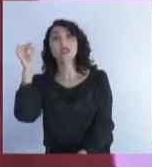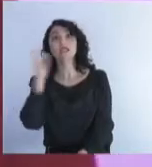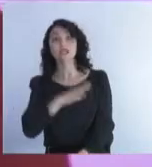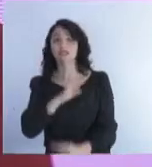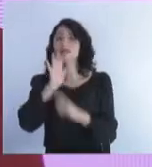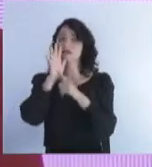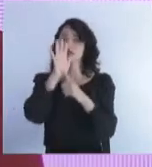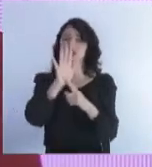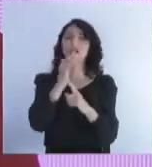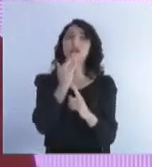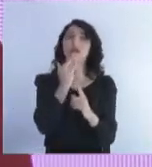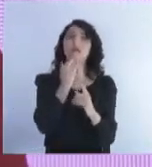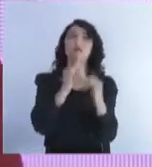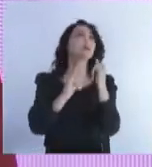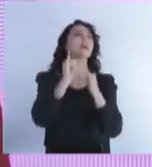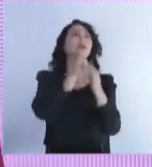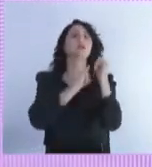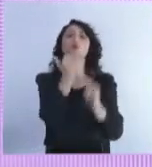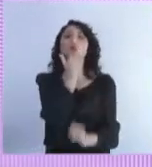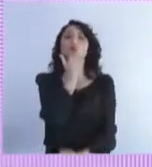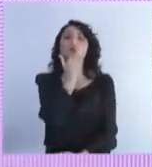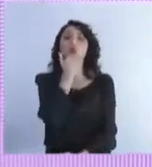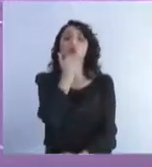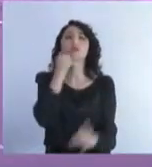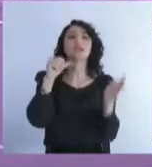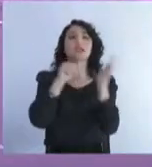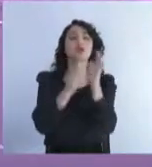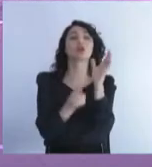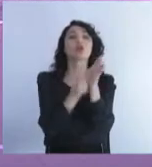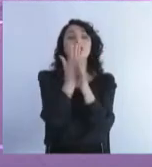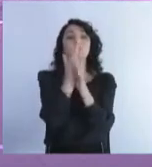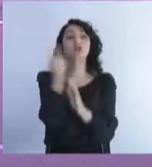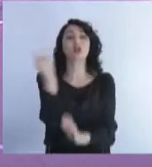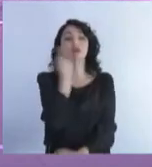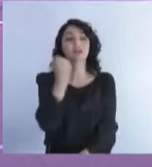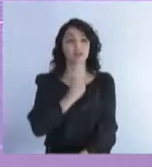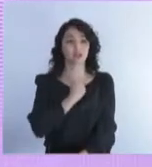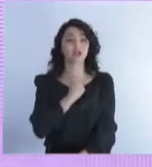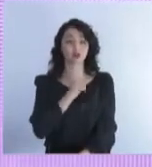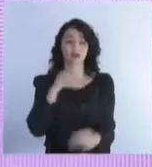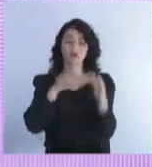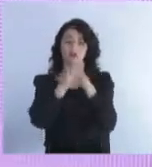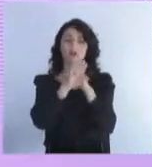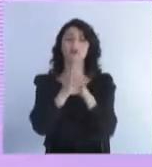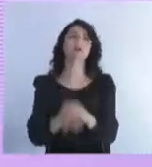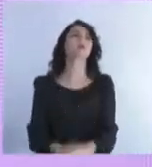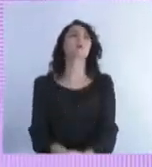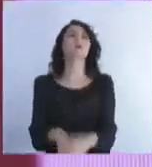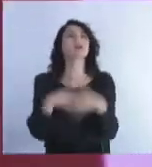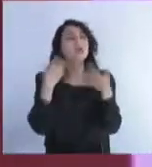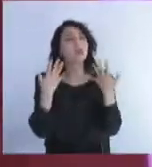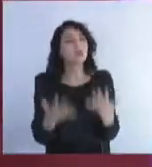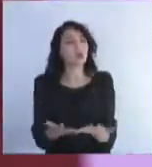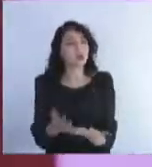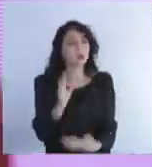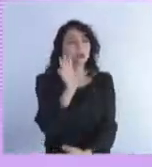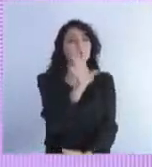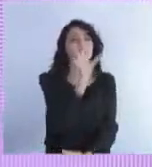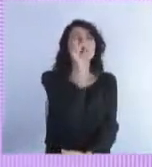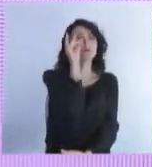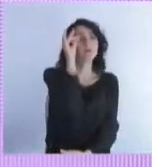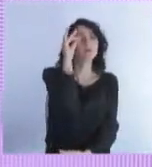quedar disponible en el canal de YouTube del Centro de Innovación de la Universidad Católica. Nos vamos a quedar ahora con una de las reflexiones